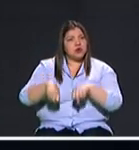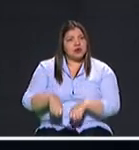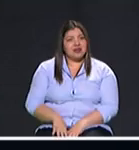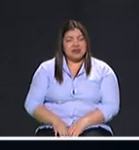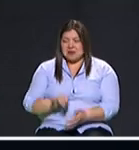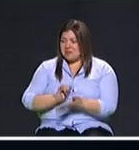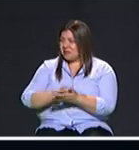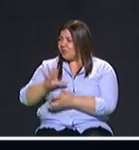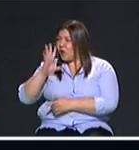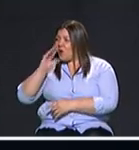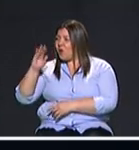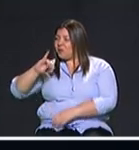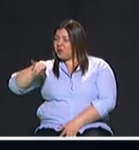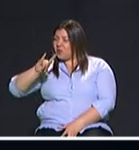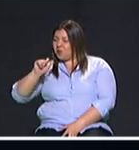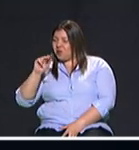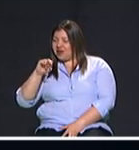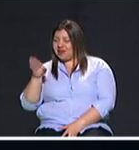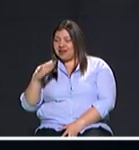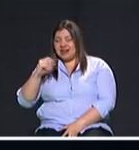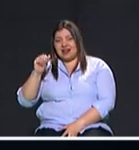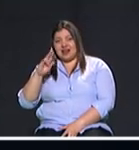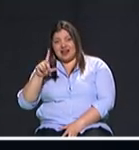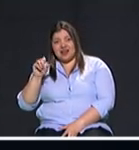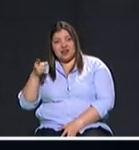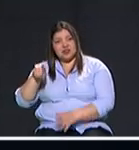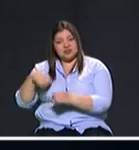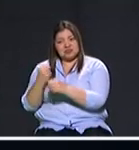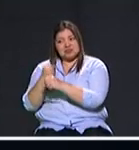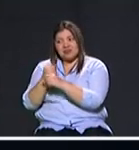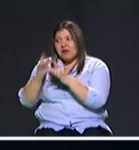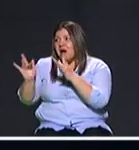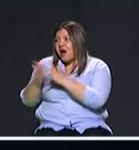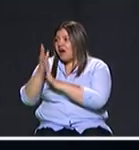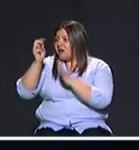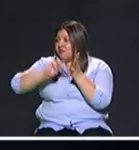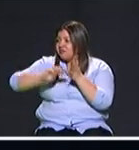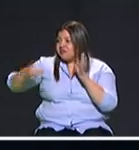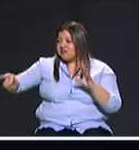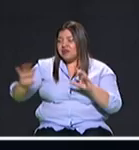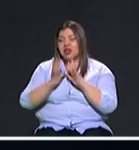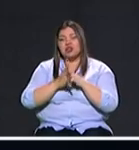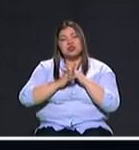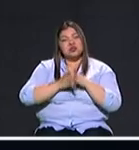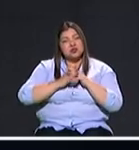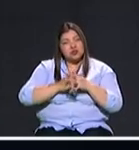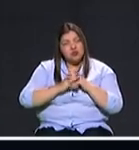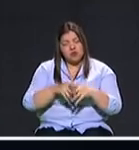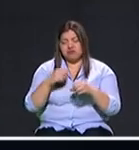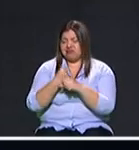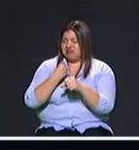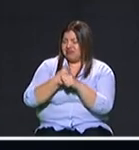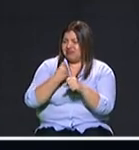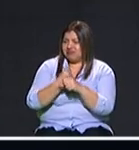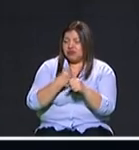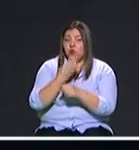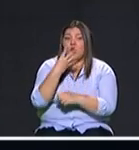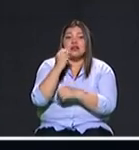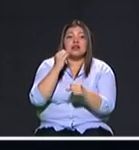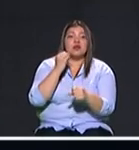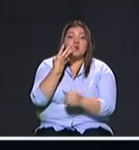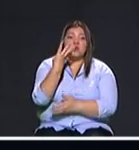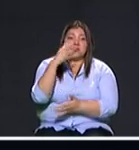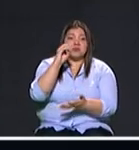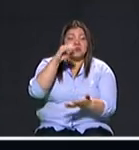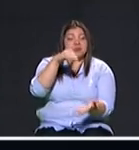carlos en relación a empleos en el sector de la tecnología de desarrollo de software hoy vamos a crear 40 mil empleos en los próximos cuatro años